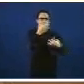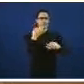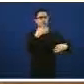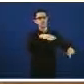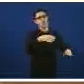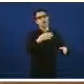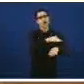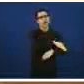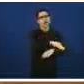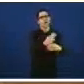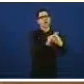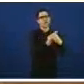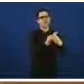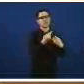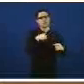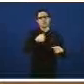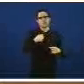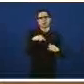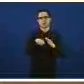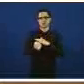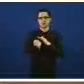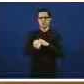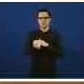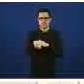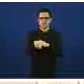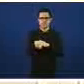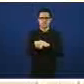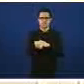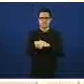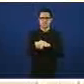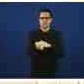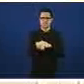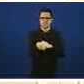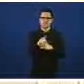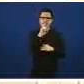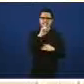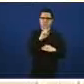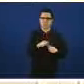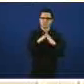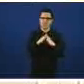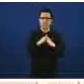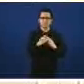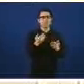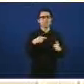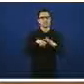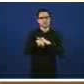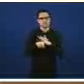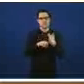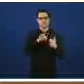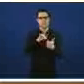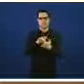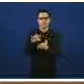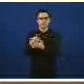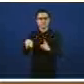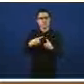Estou tramitando Perdone Presidente Perdone Silencio Por favor Exactamente As datas E dos mil